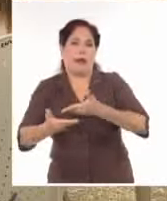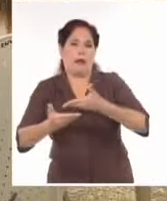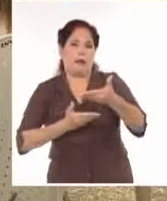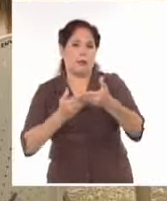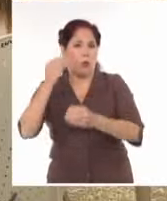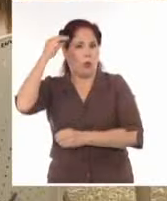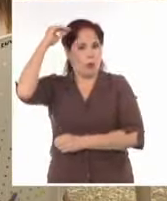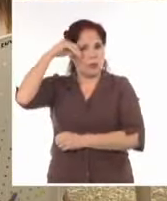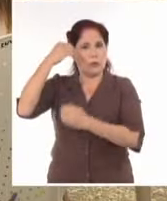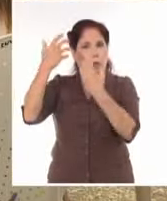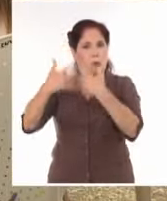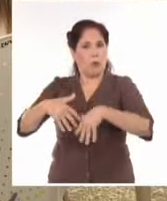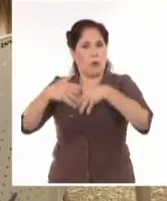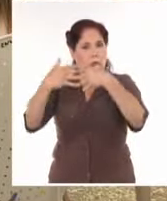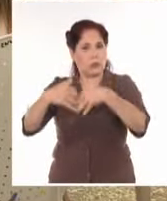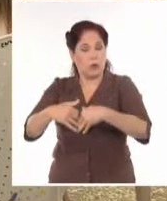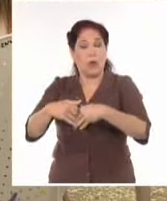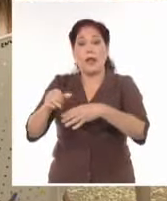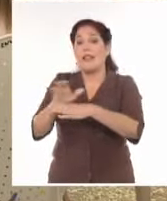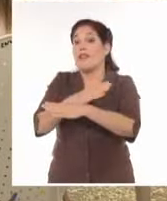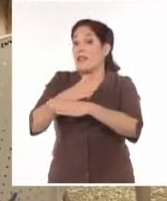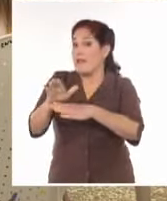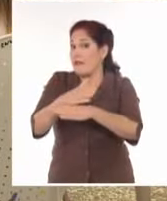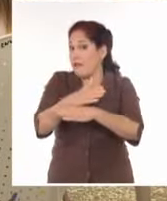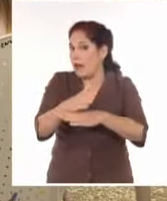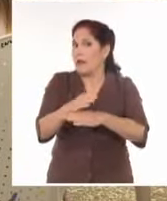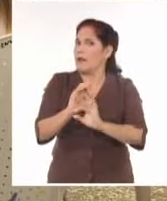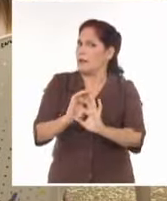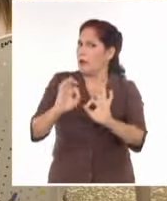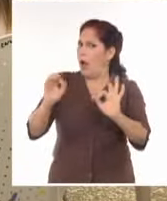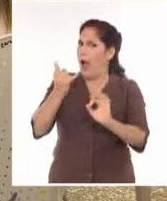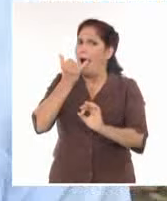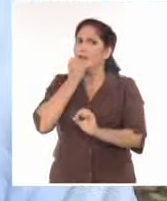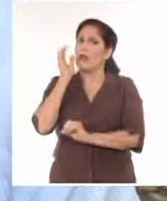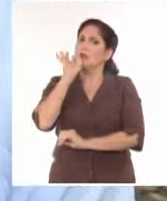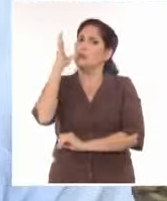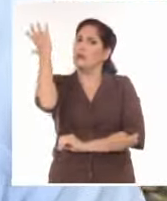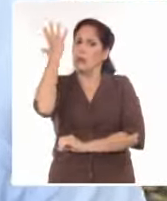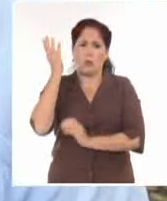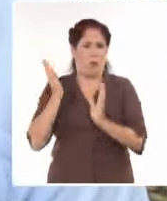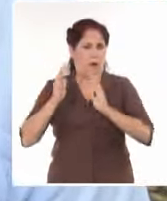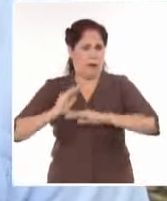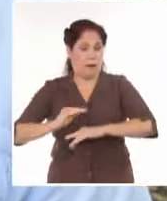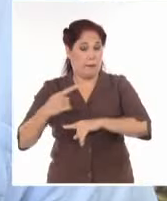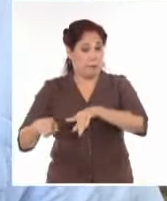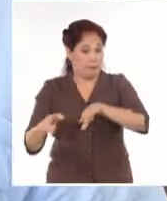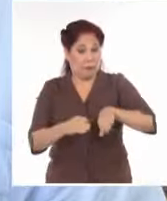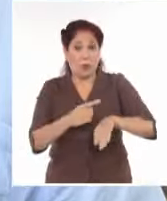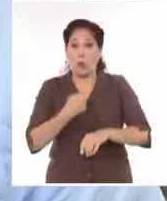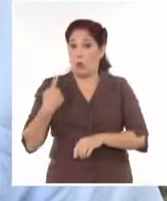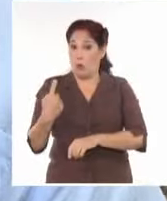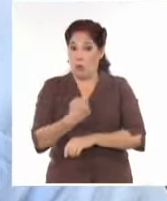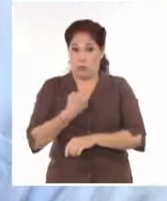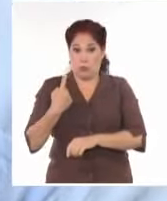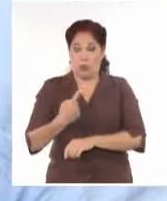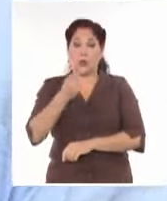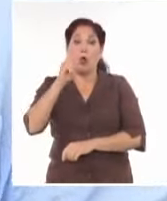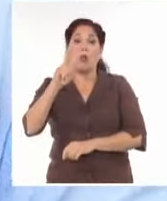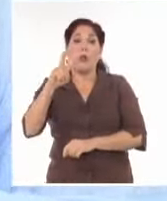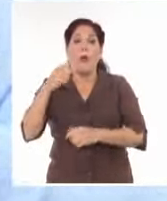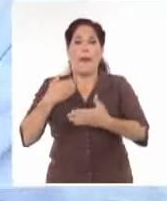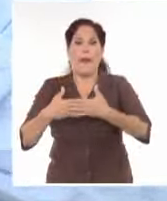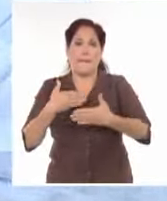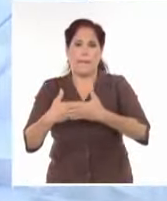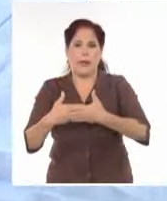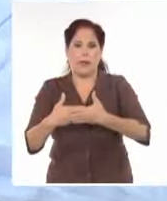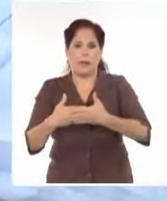las producciones con producciones sanas que no contaminen el medio ambiente. Ya hemos constituido dos empresas, las dos